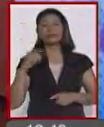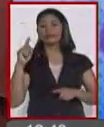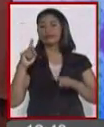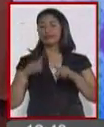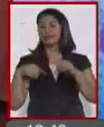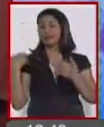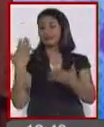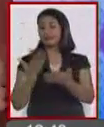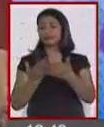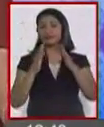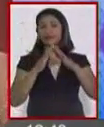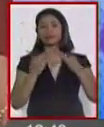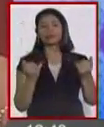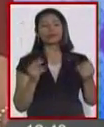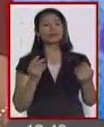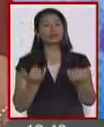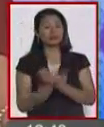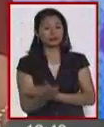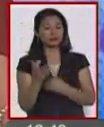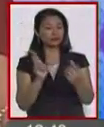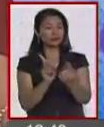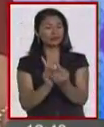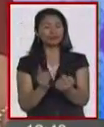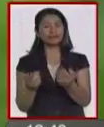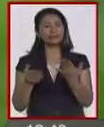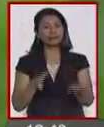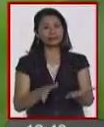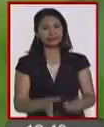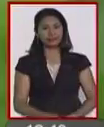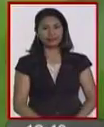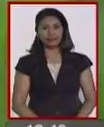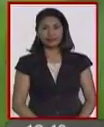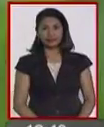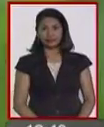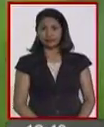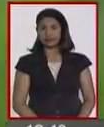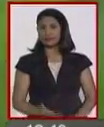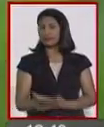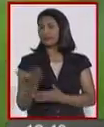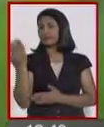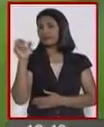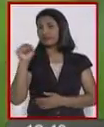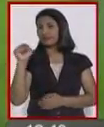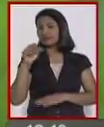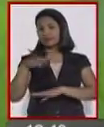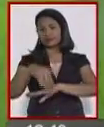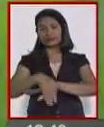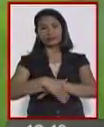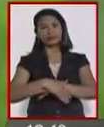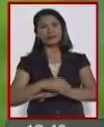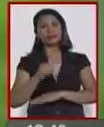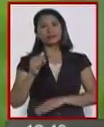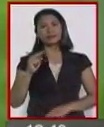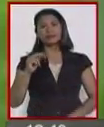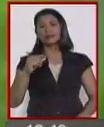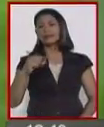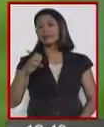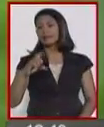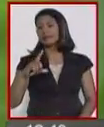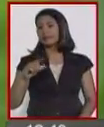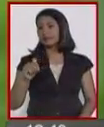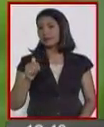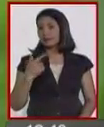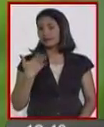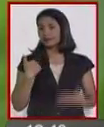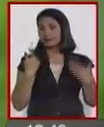no regresó a su casa. Esta mañana fue encontrada sin vida. El sábado en horas de la noche, Ángela Rojas Rodríguez, de 19